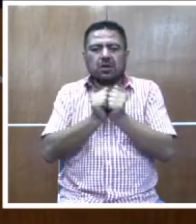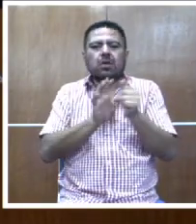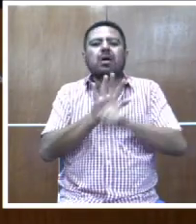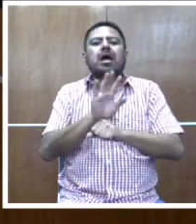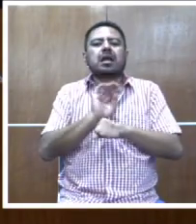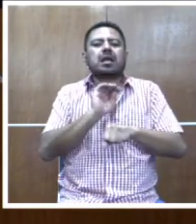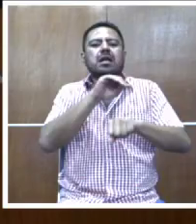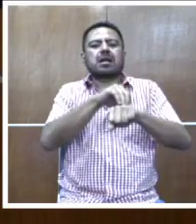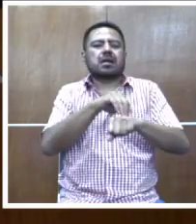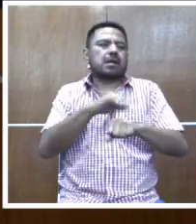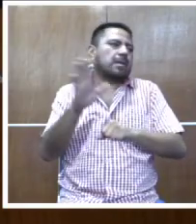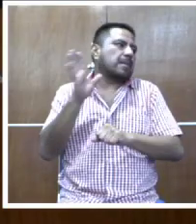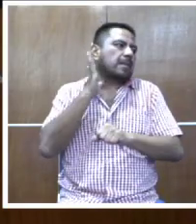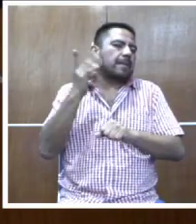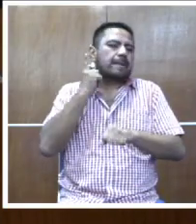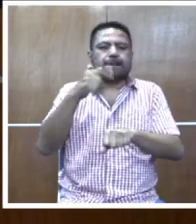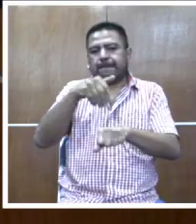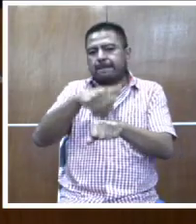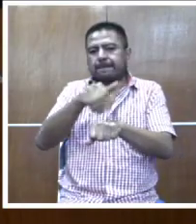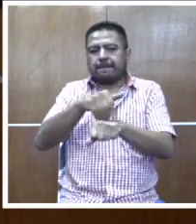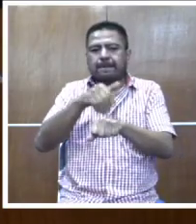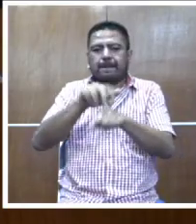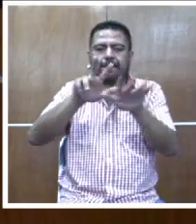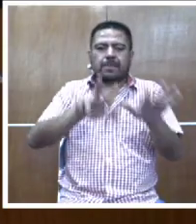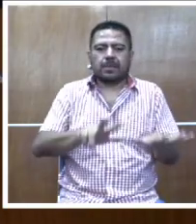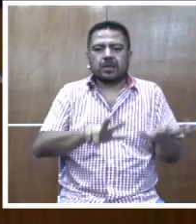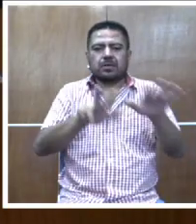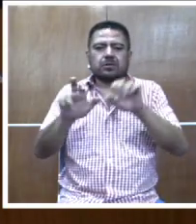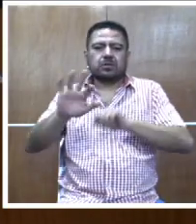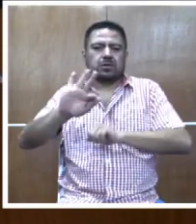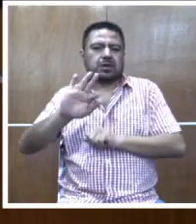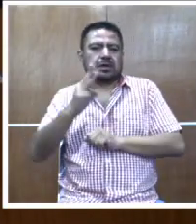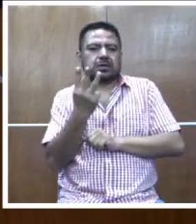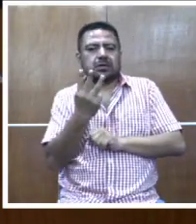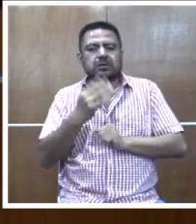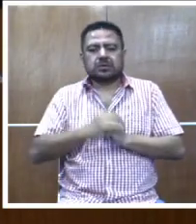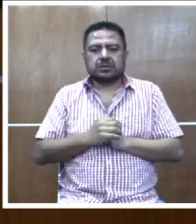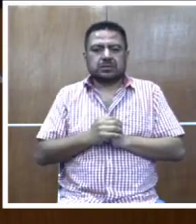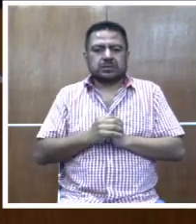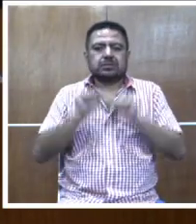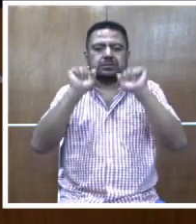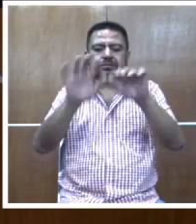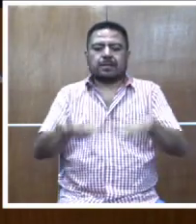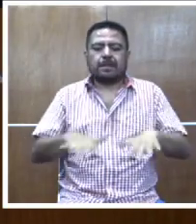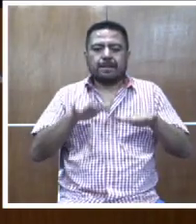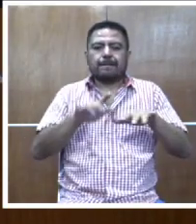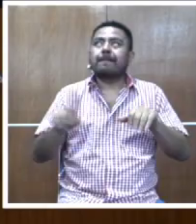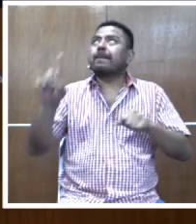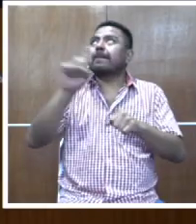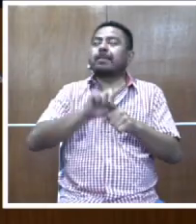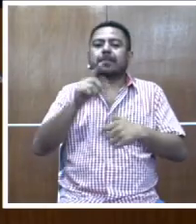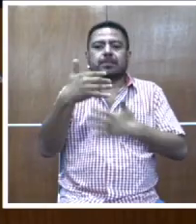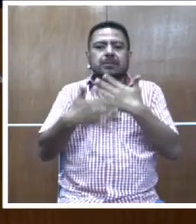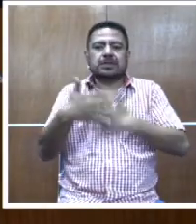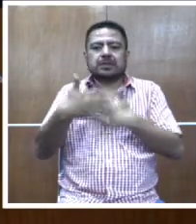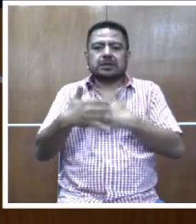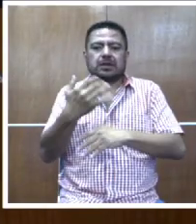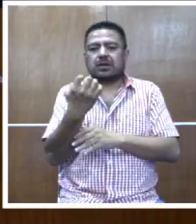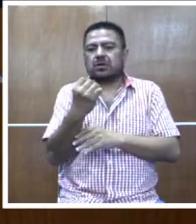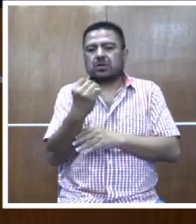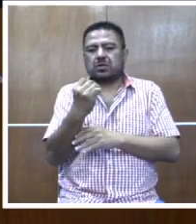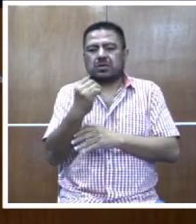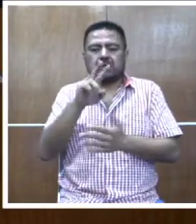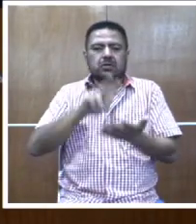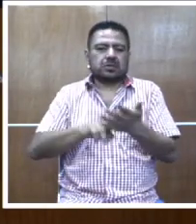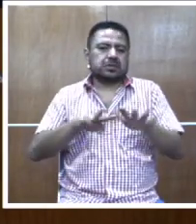decreto legislativo número 843. En sesión celebrada el día 15 de octubre del